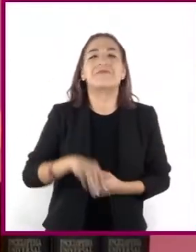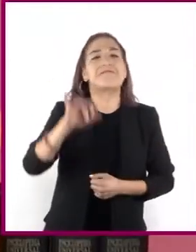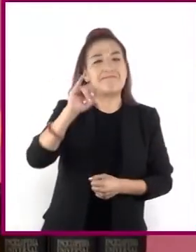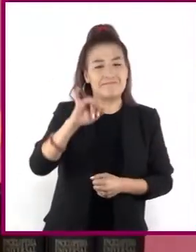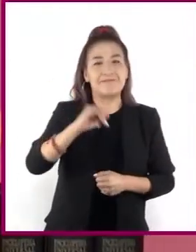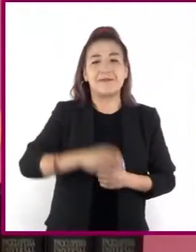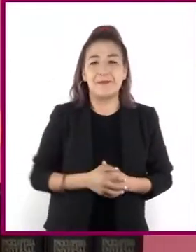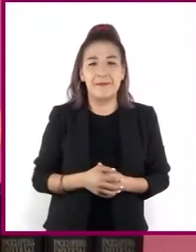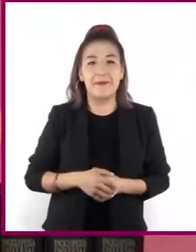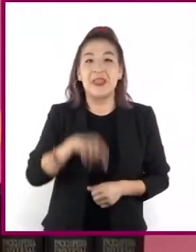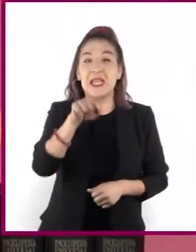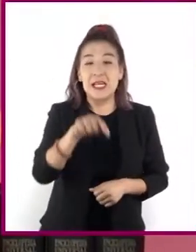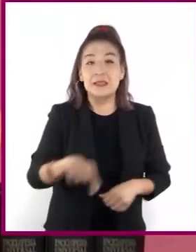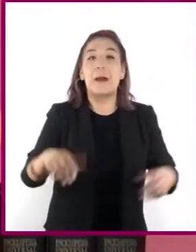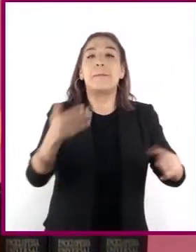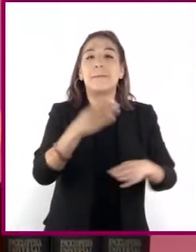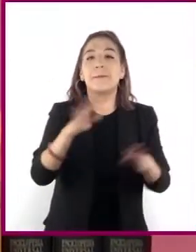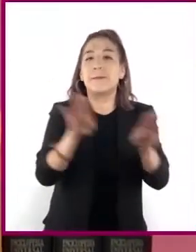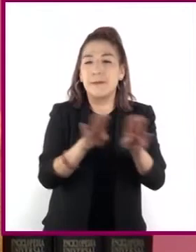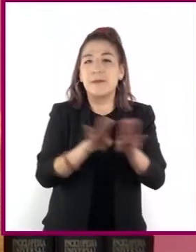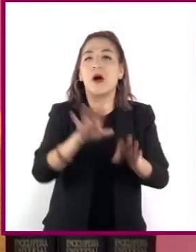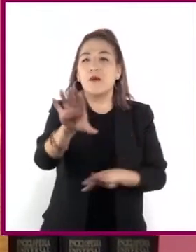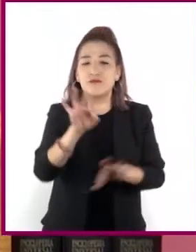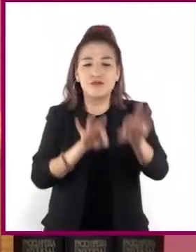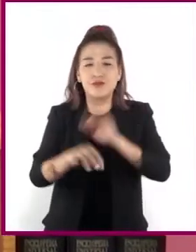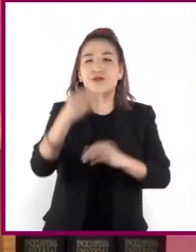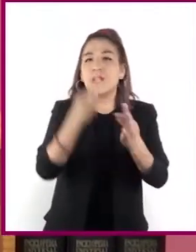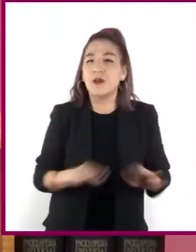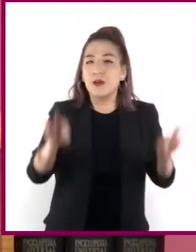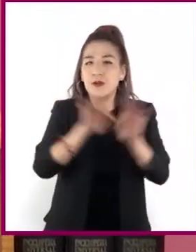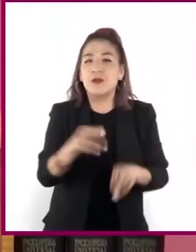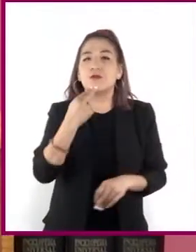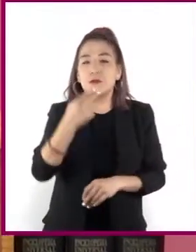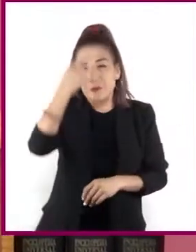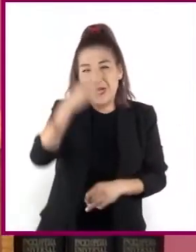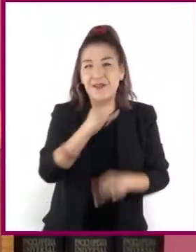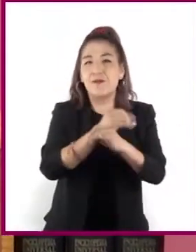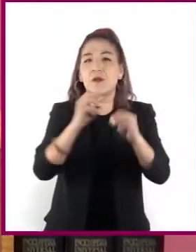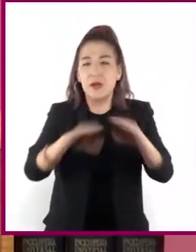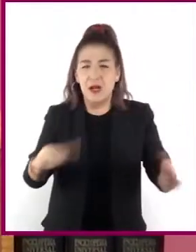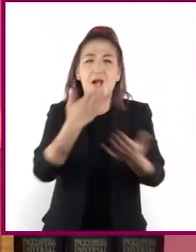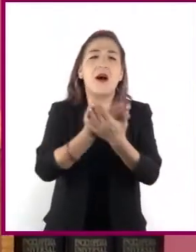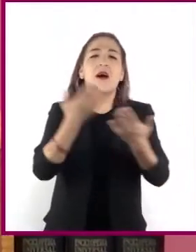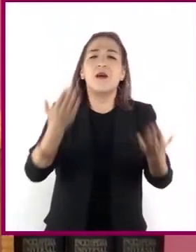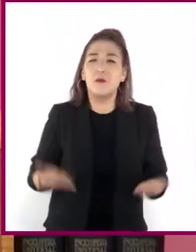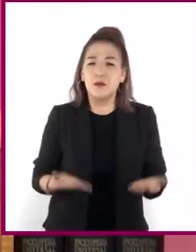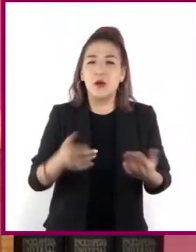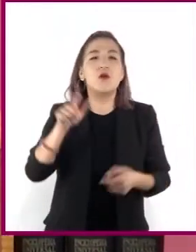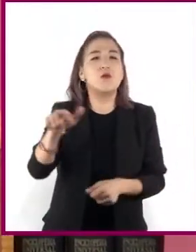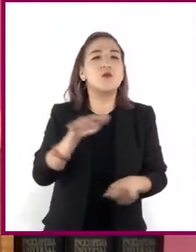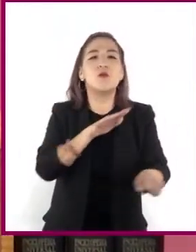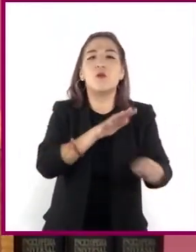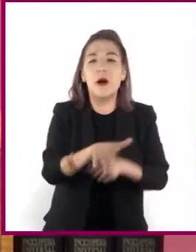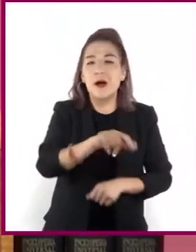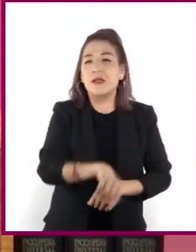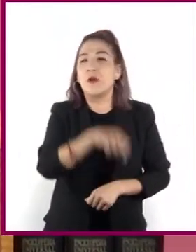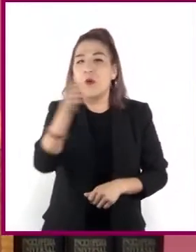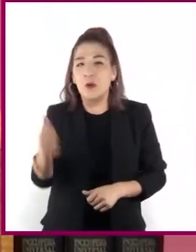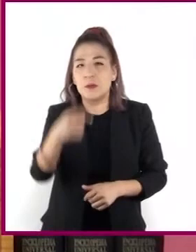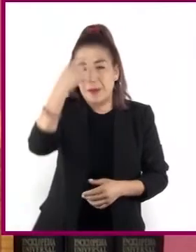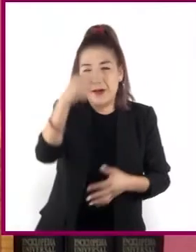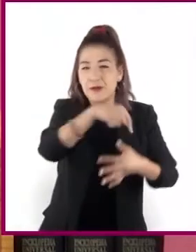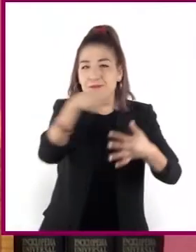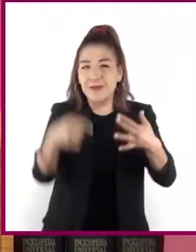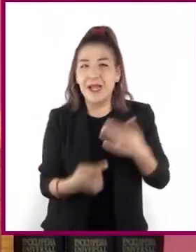Efectivamente, son rasgos generales que se utilizan para organizar la información. Ahora, ¿cuál es el siguiente criterio